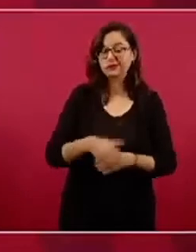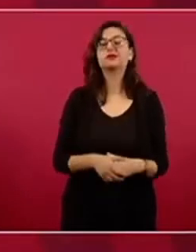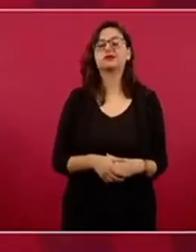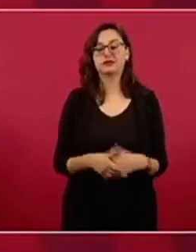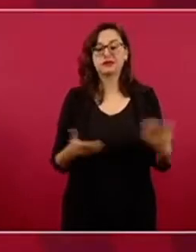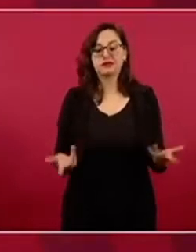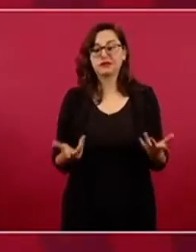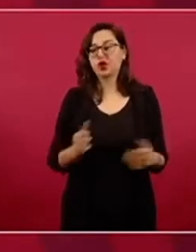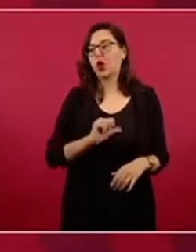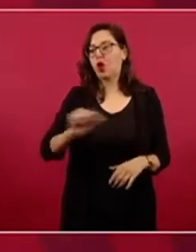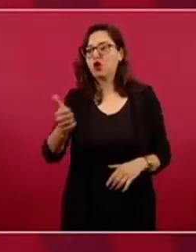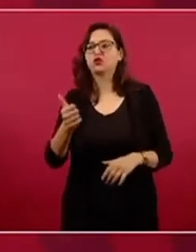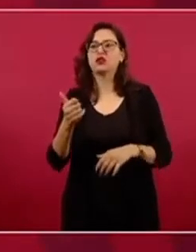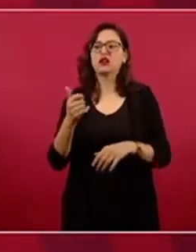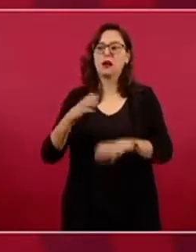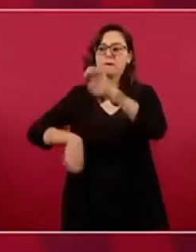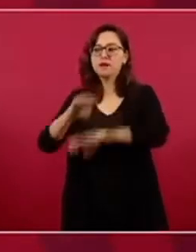para que los precios